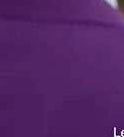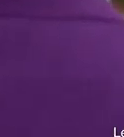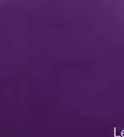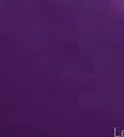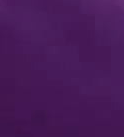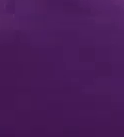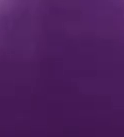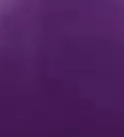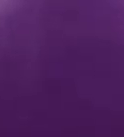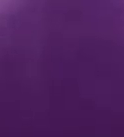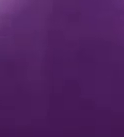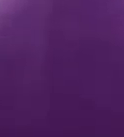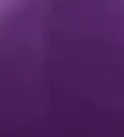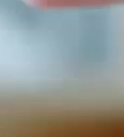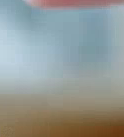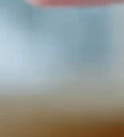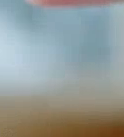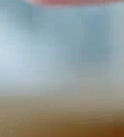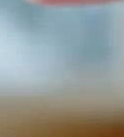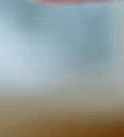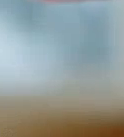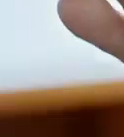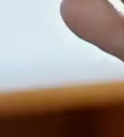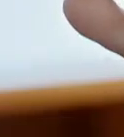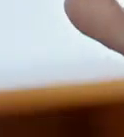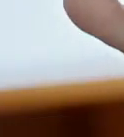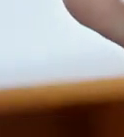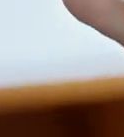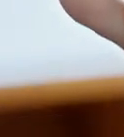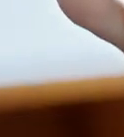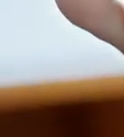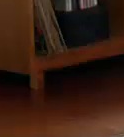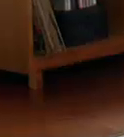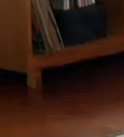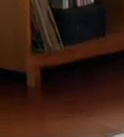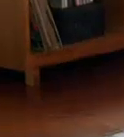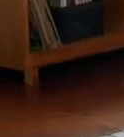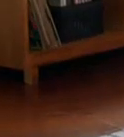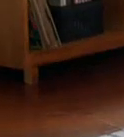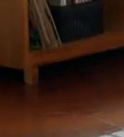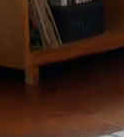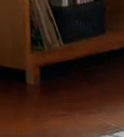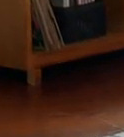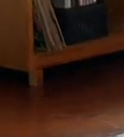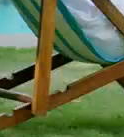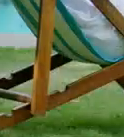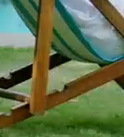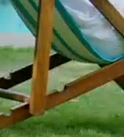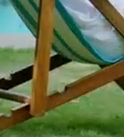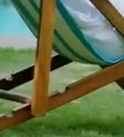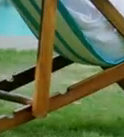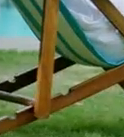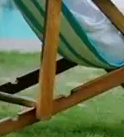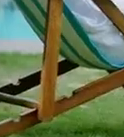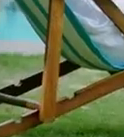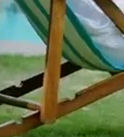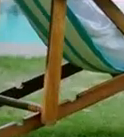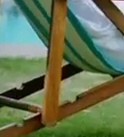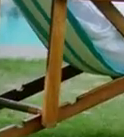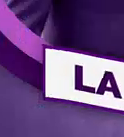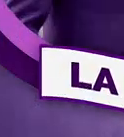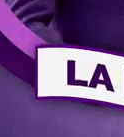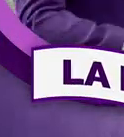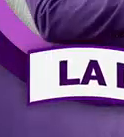Oh. ¡Obvio que Silka Medic! Soptivo alivia los síntomas desde la primera aplicación para sentirte tranquilo y seguro con tus pies. ¡Gracias, hombre de los pies